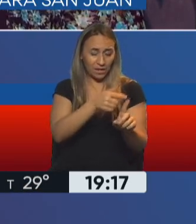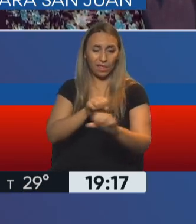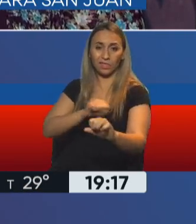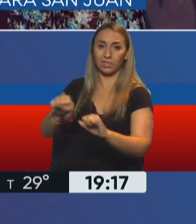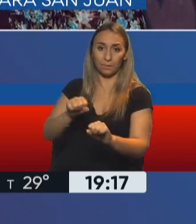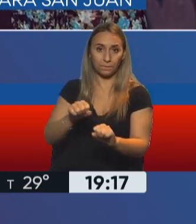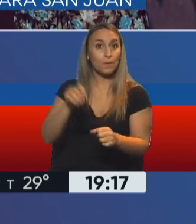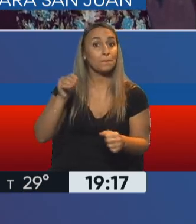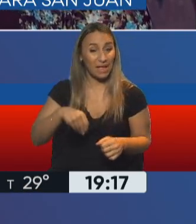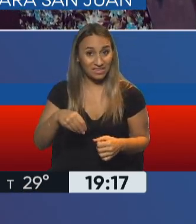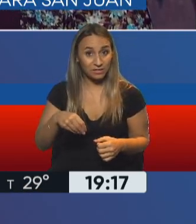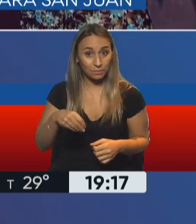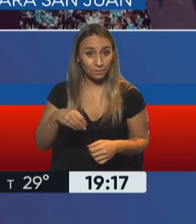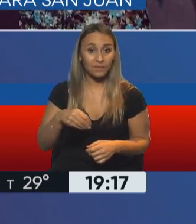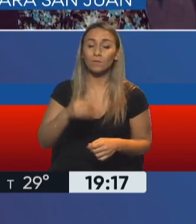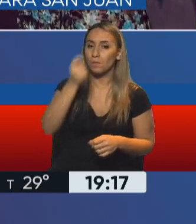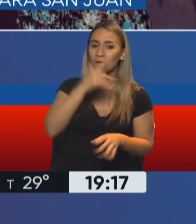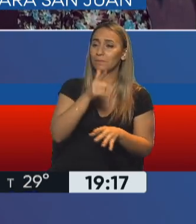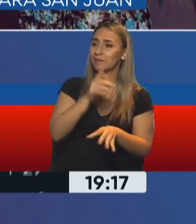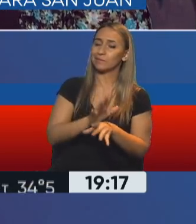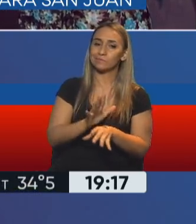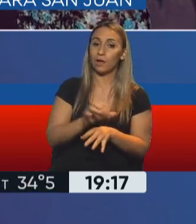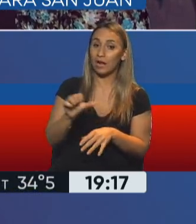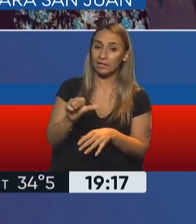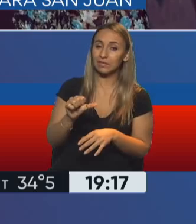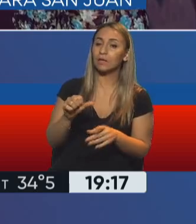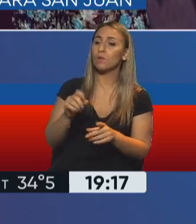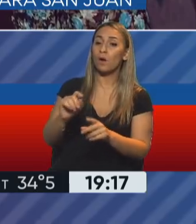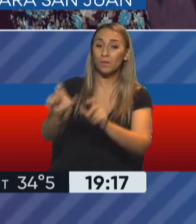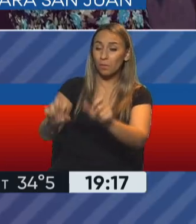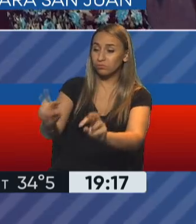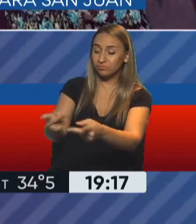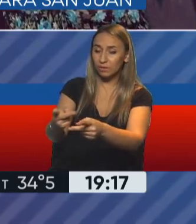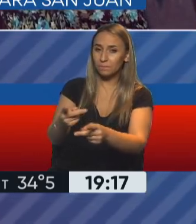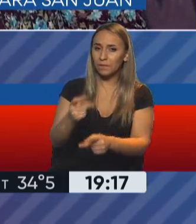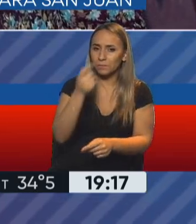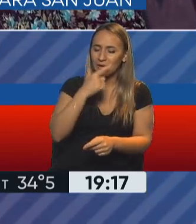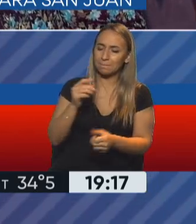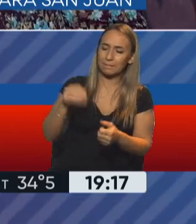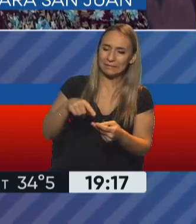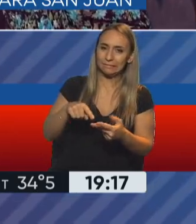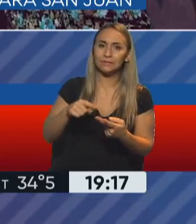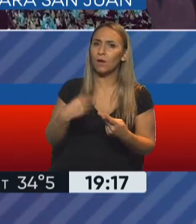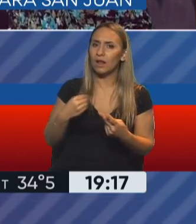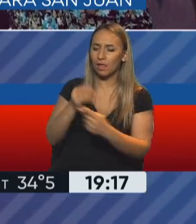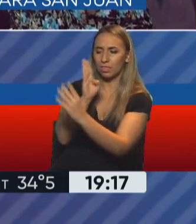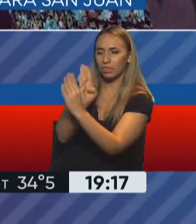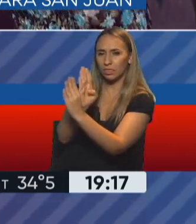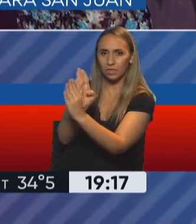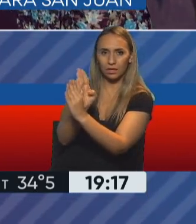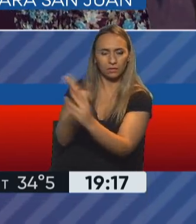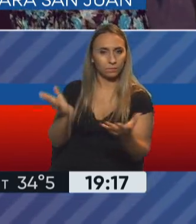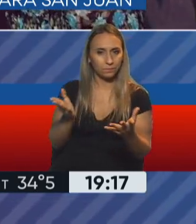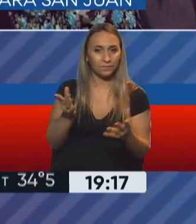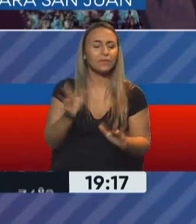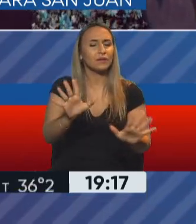no fue suficiente, mandó a espiar a sus familiares. Doctora, se la ve muy enojada.